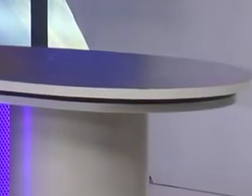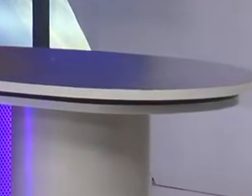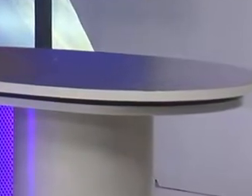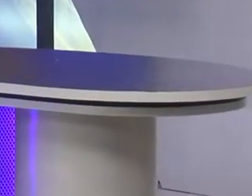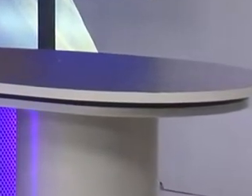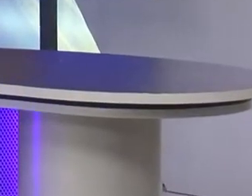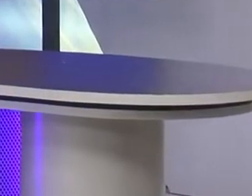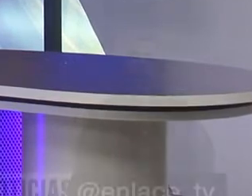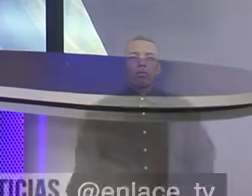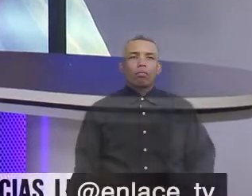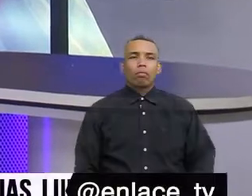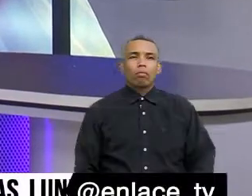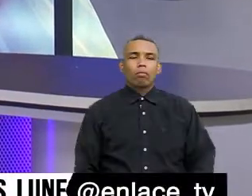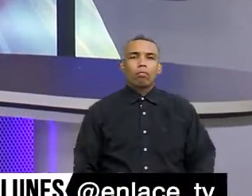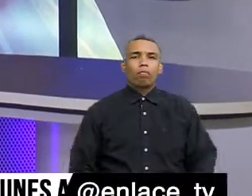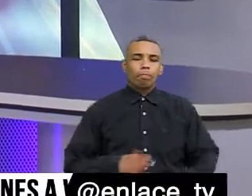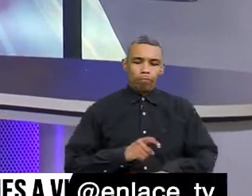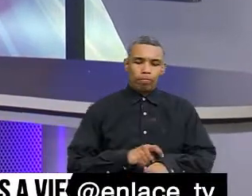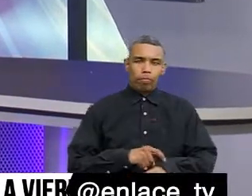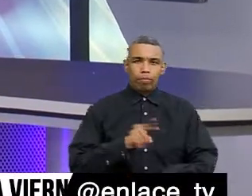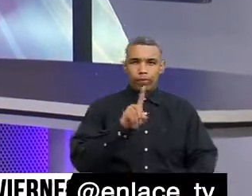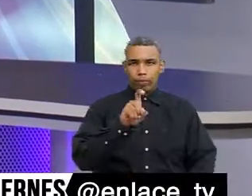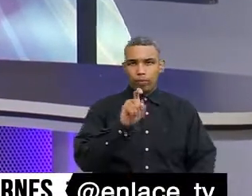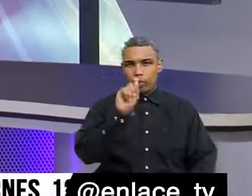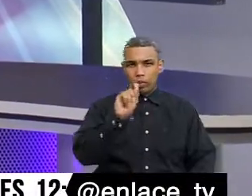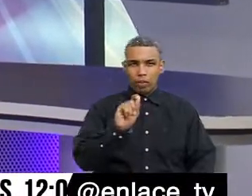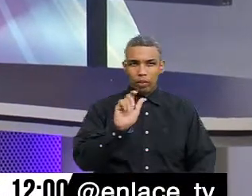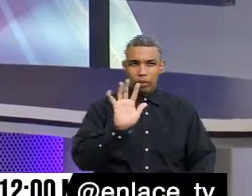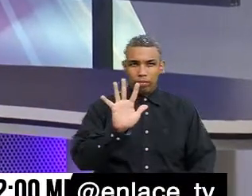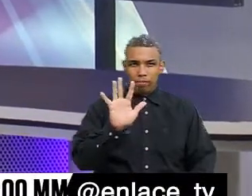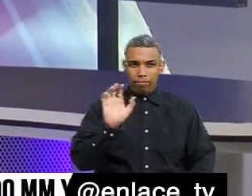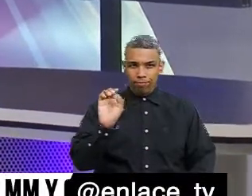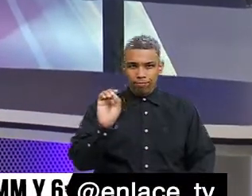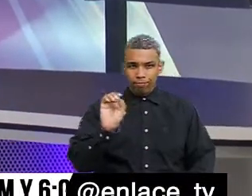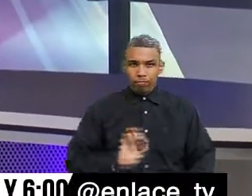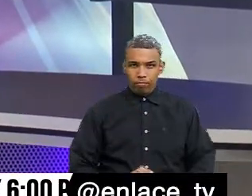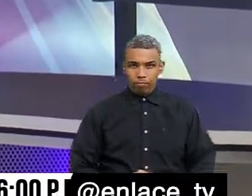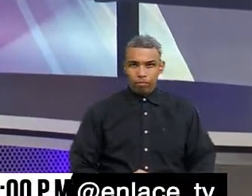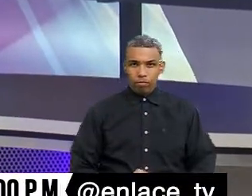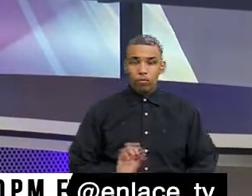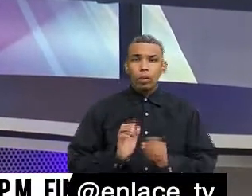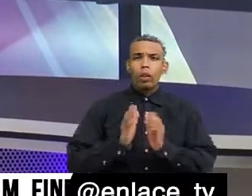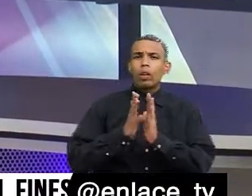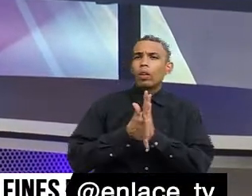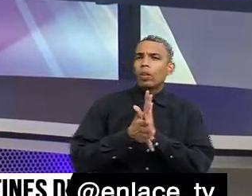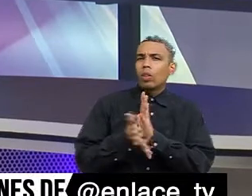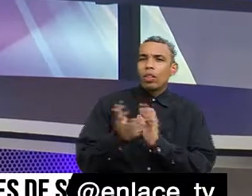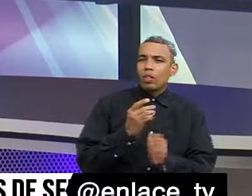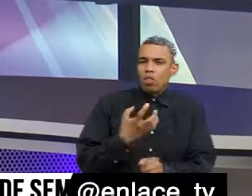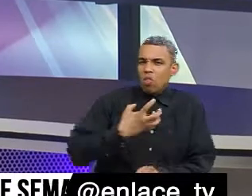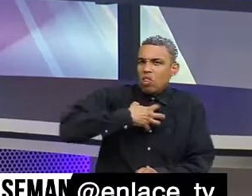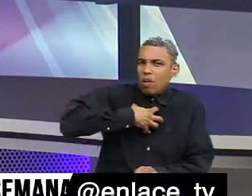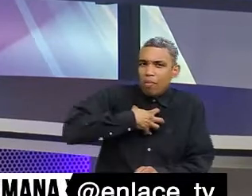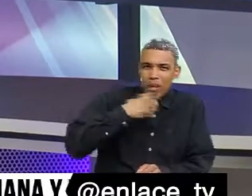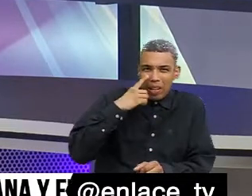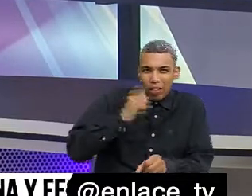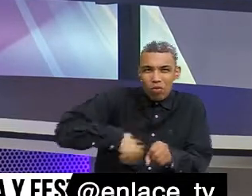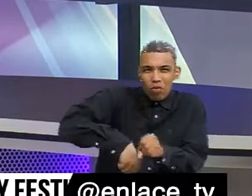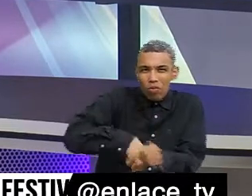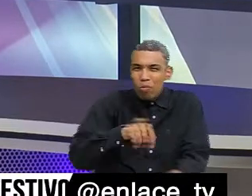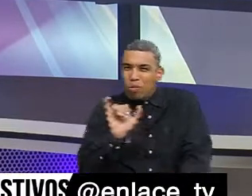6 y 50 minutos de la tarde comenzamos los deportes con éxito se cumplió el torneo nacional de rugby copa pipatón 2016 un